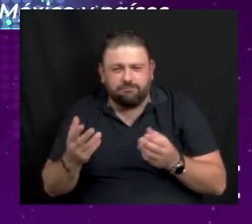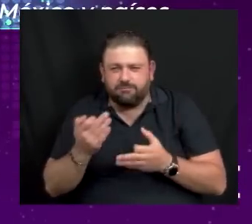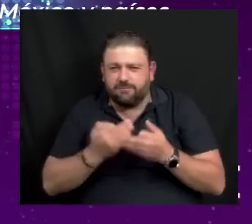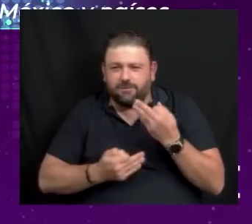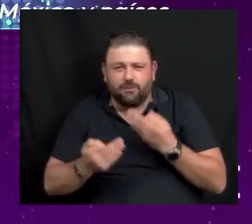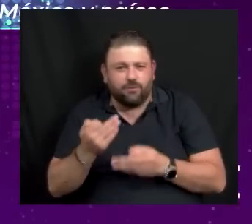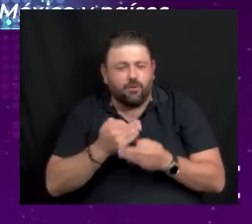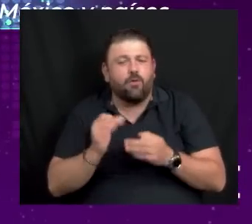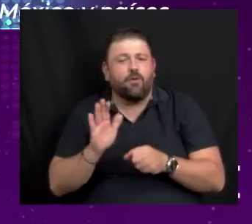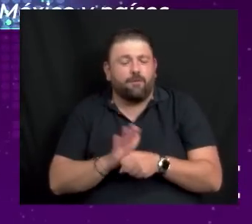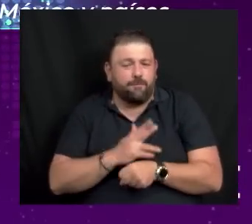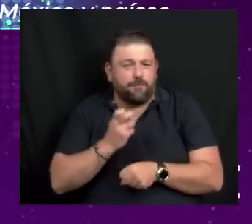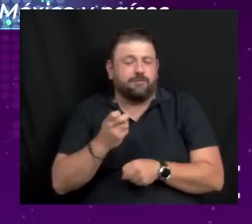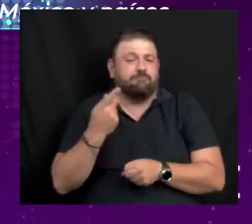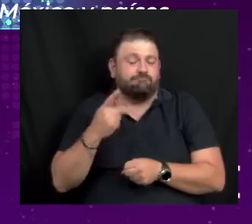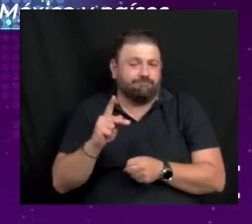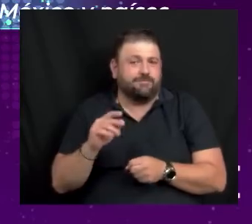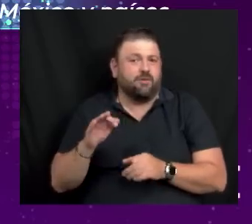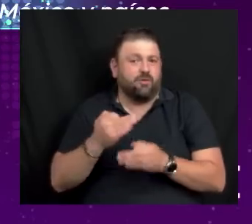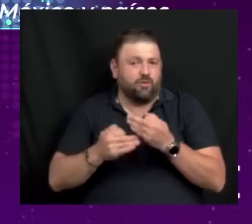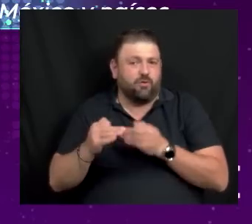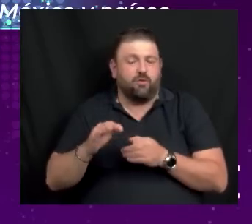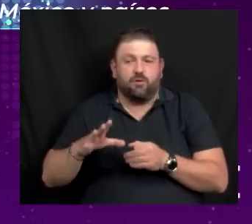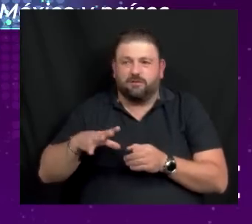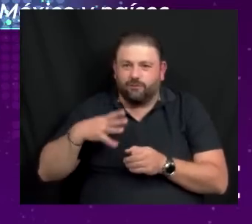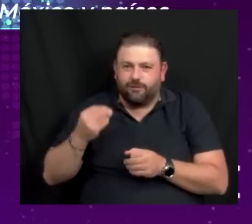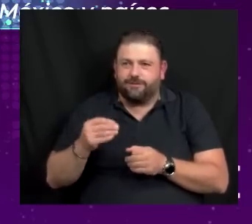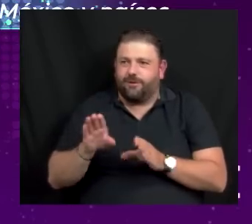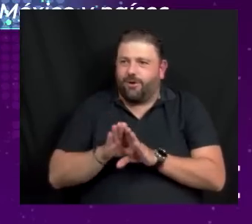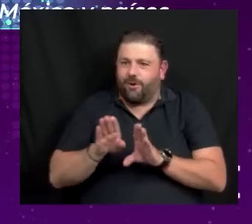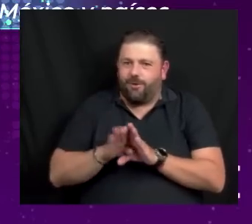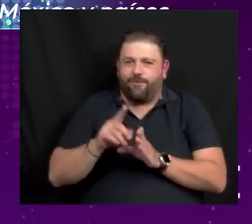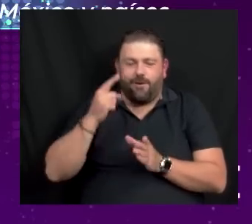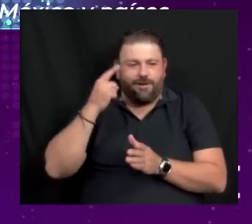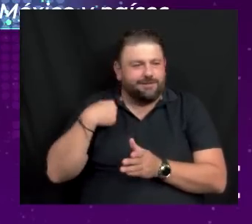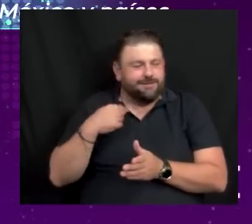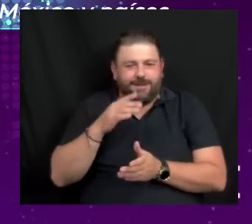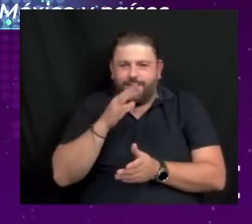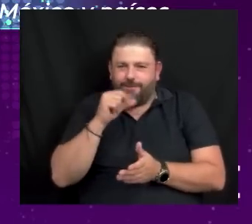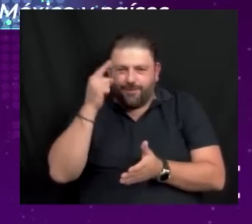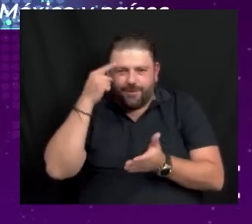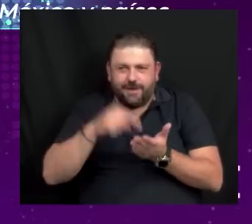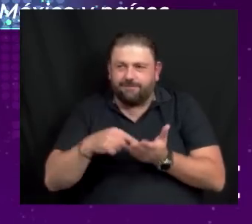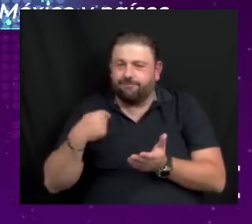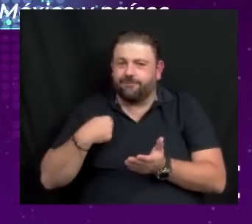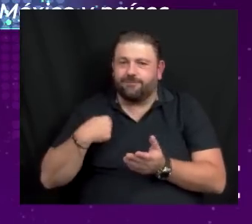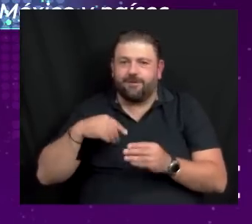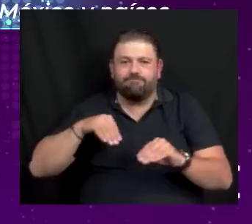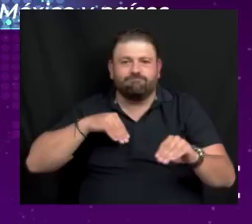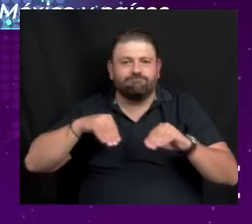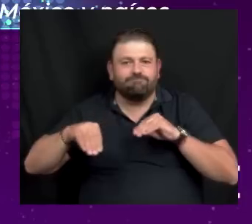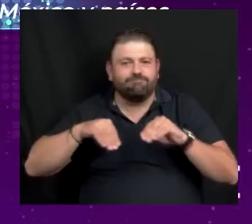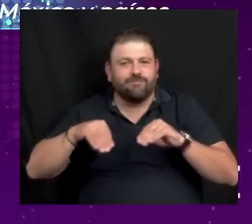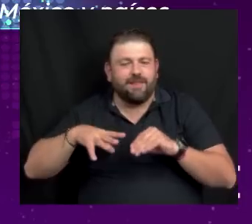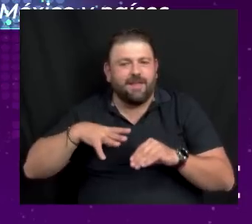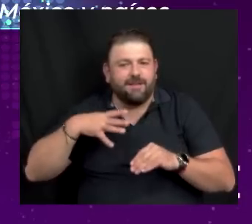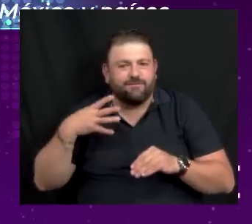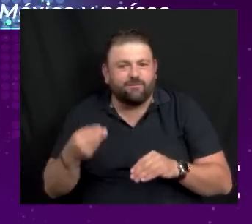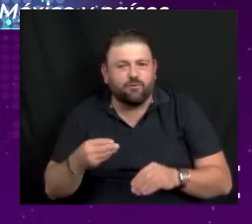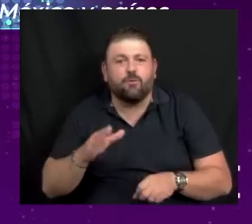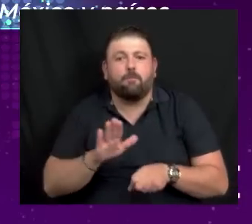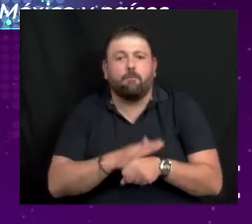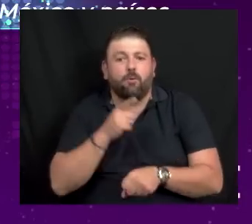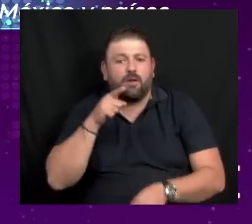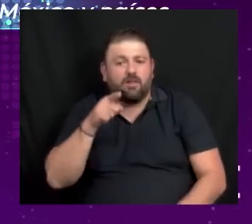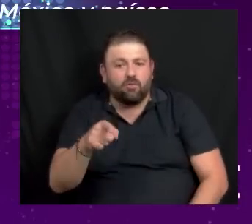a final de cuentas, en el decir no lo puedo creer, siempre supiste que estabas destinado al éxito. Porque no te soltaste,